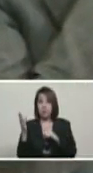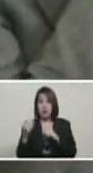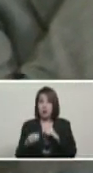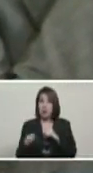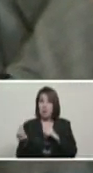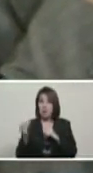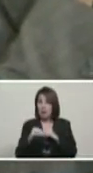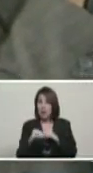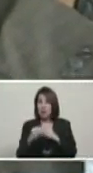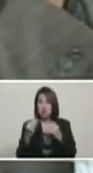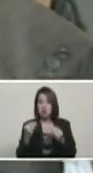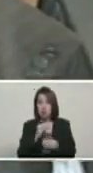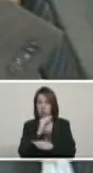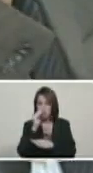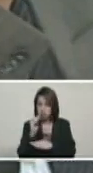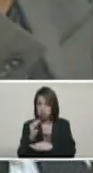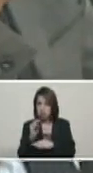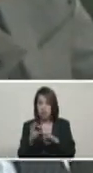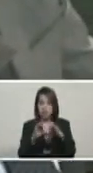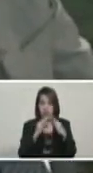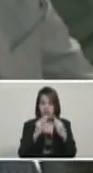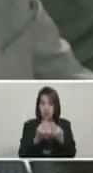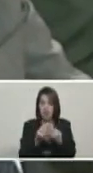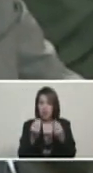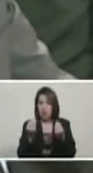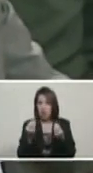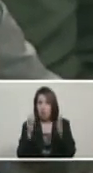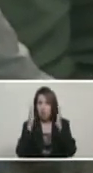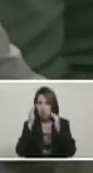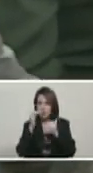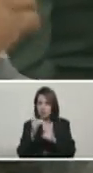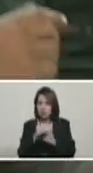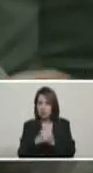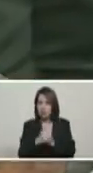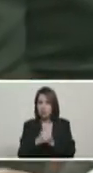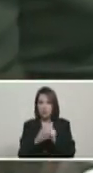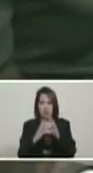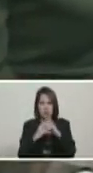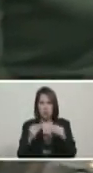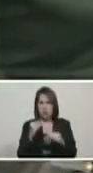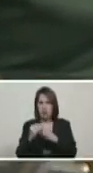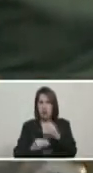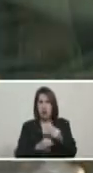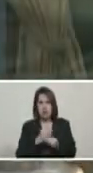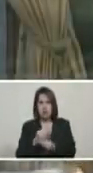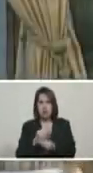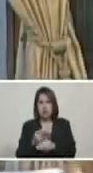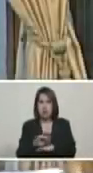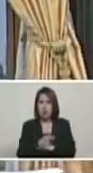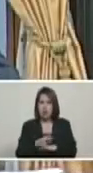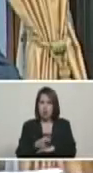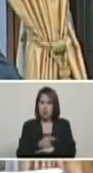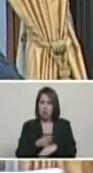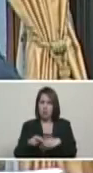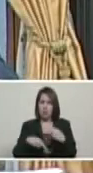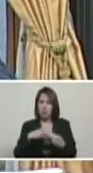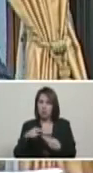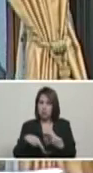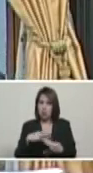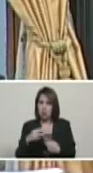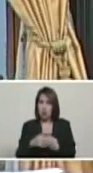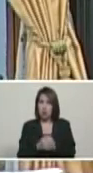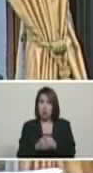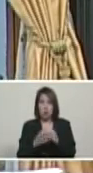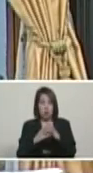¿Cómo es la protección? Poner la familia en el centro de toda la acción de gobierno revolucionario. Todas las